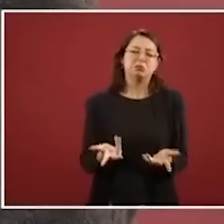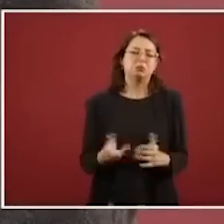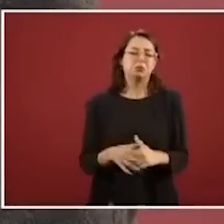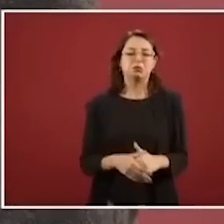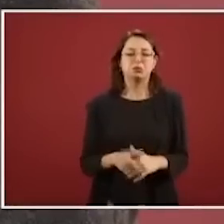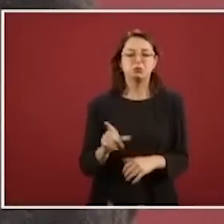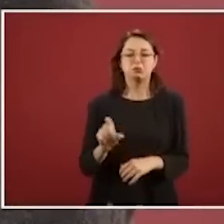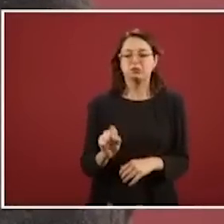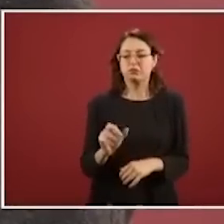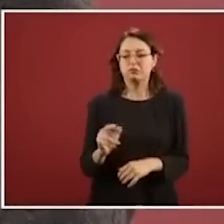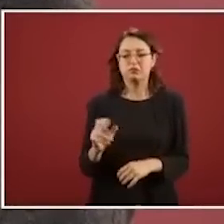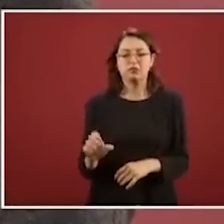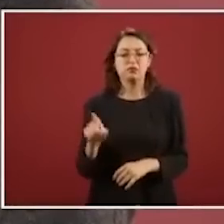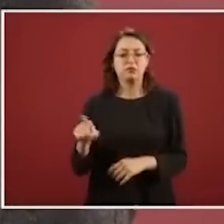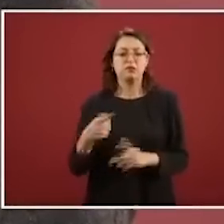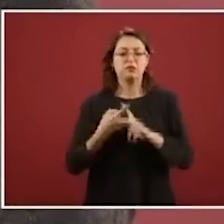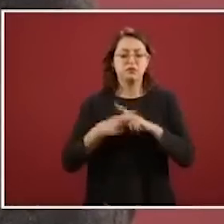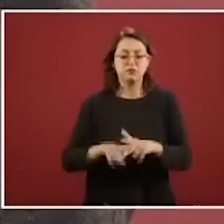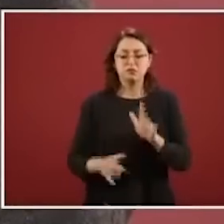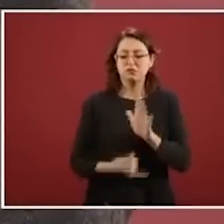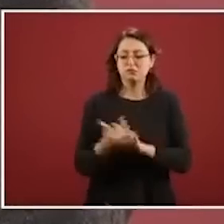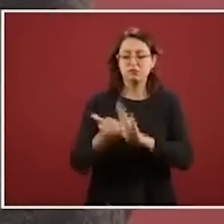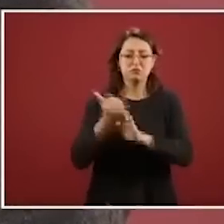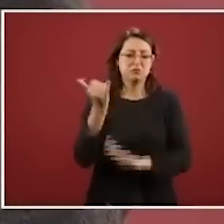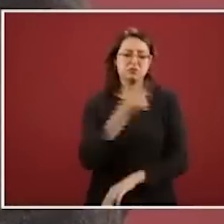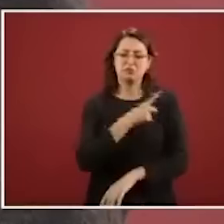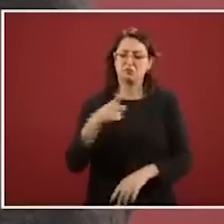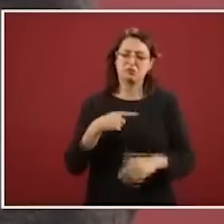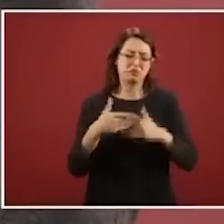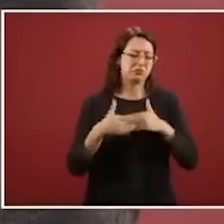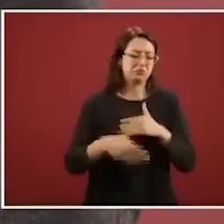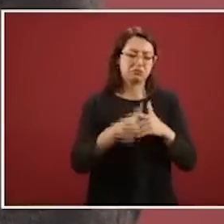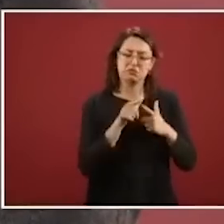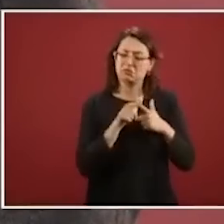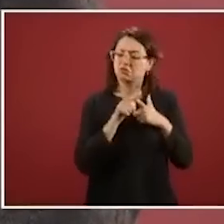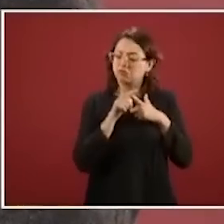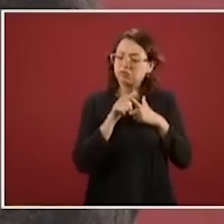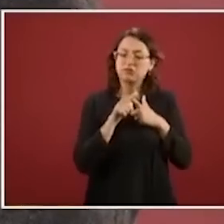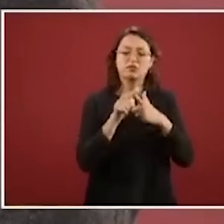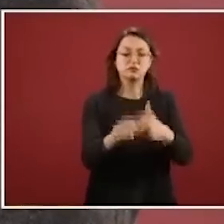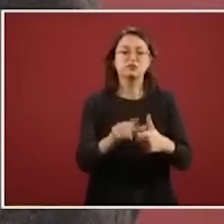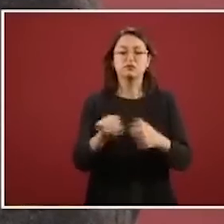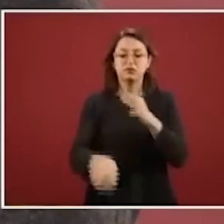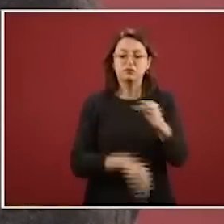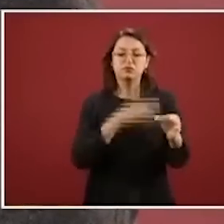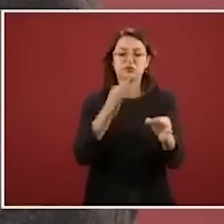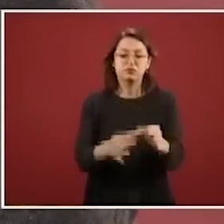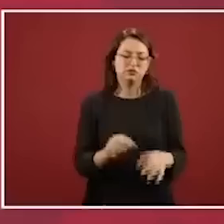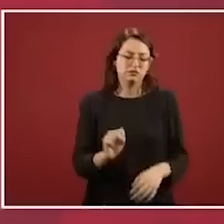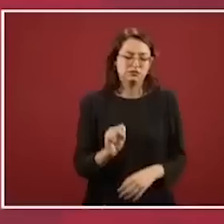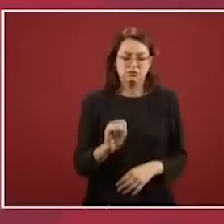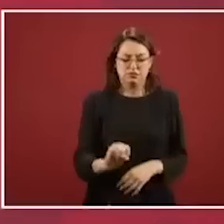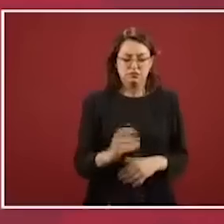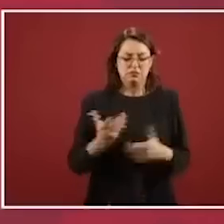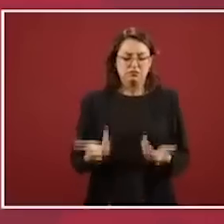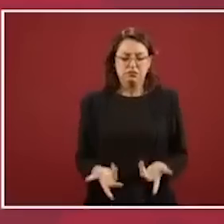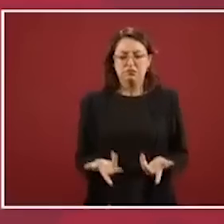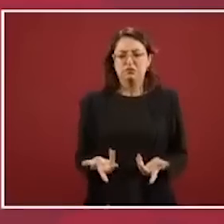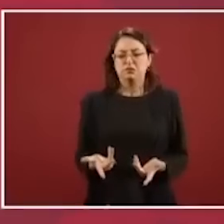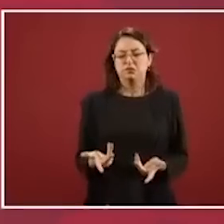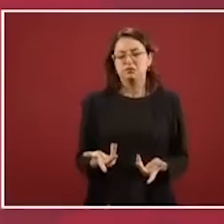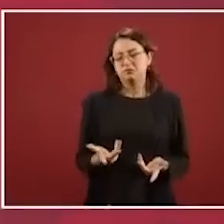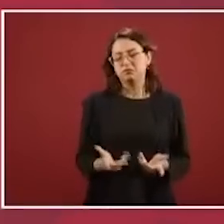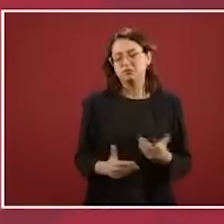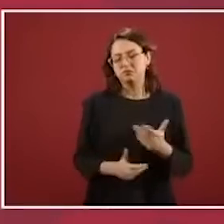compromiso, ya que se inicia una obra, es continuarla, buscar las alternativas. Evidentemente, en un proceso, ustedes recordarán